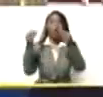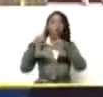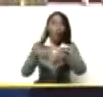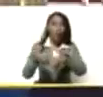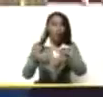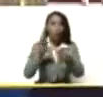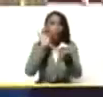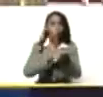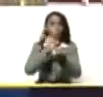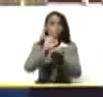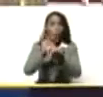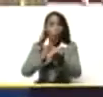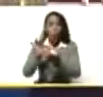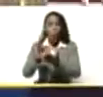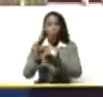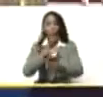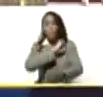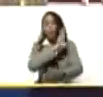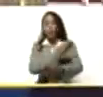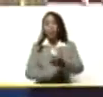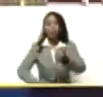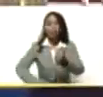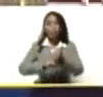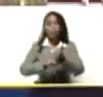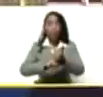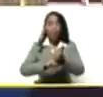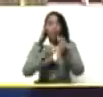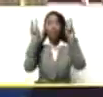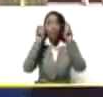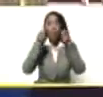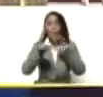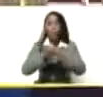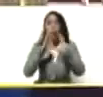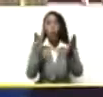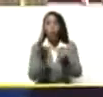estratégicos con las potencias emergentes del mundo